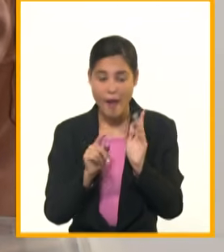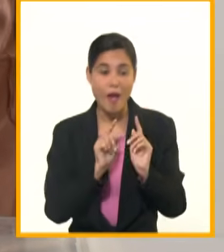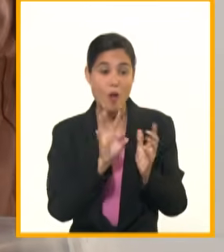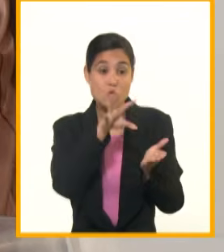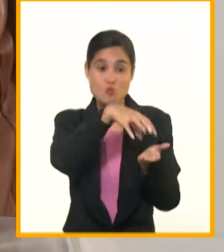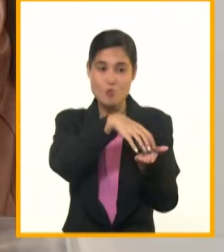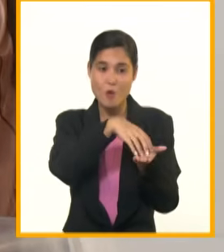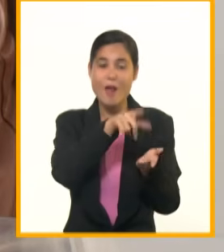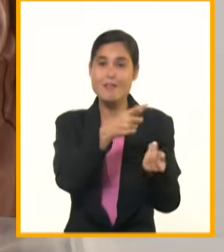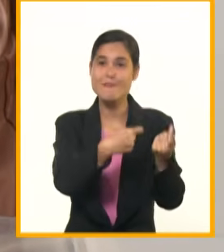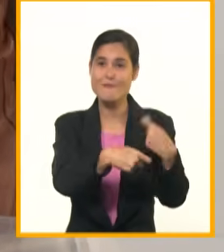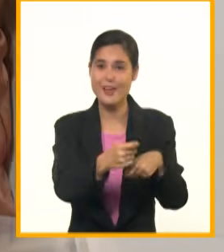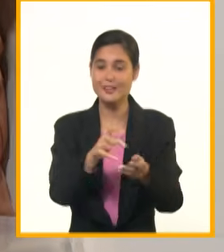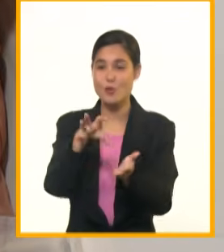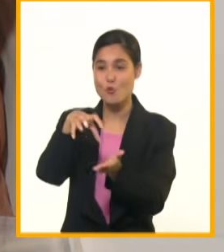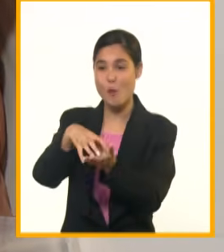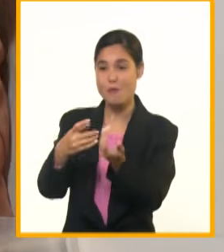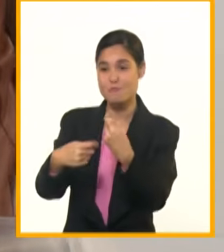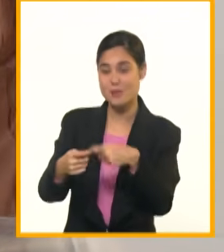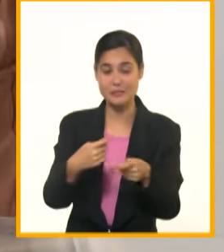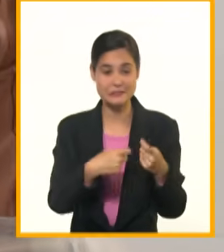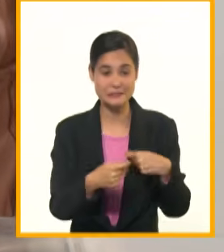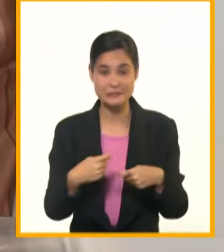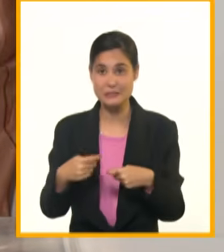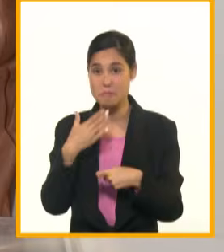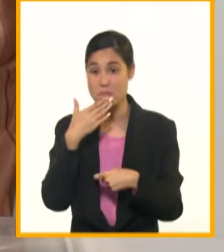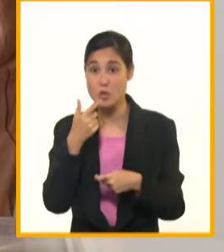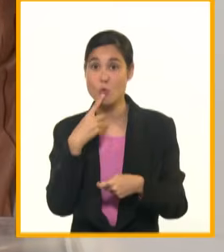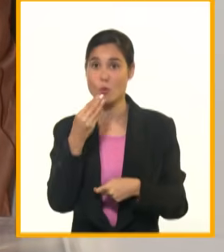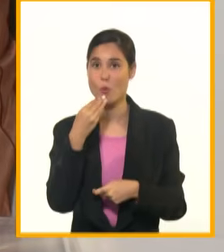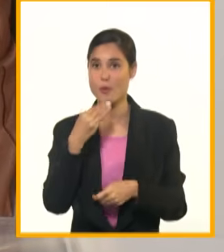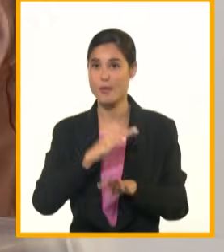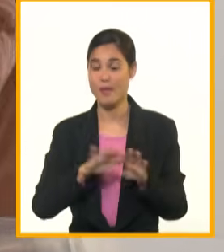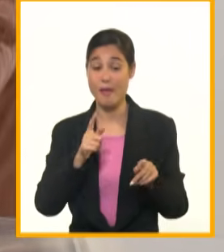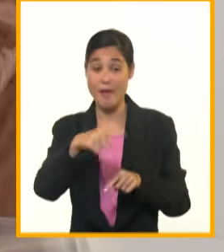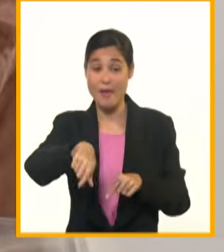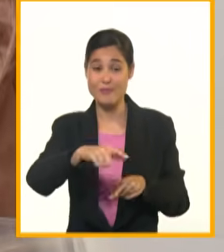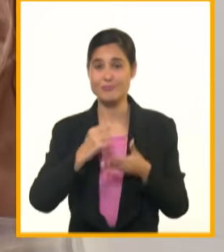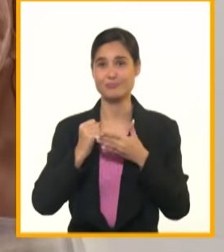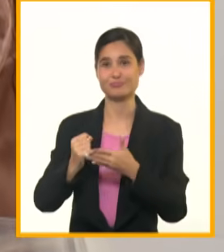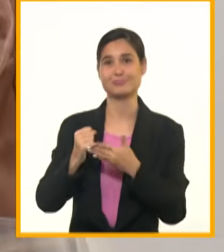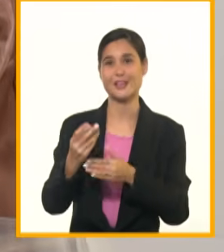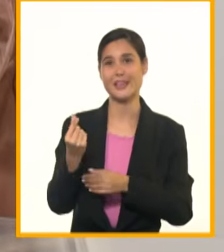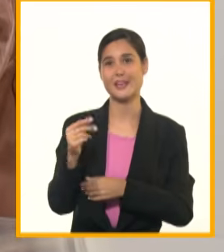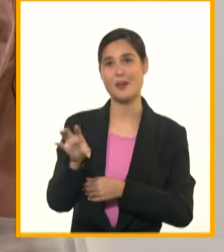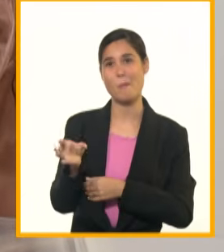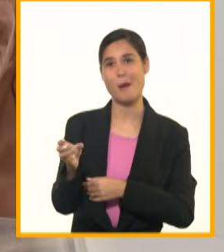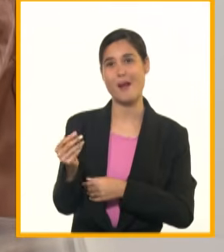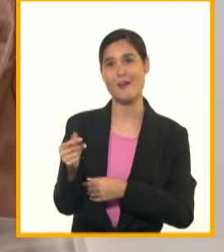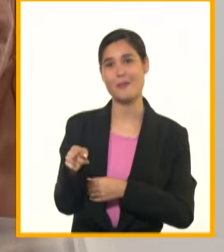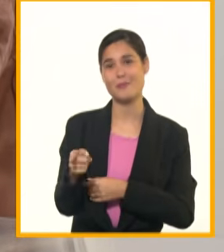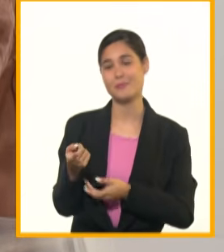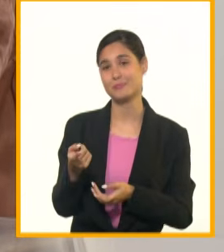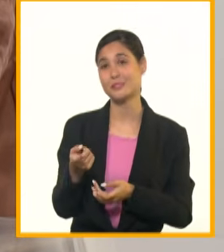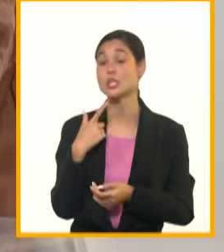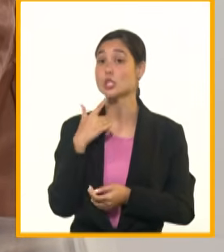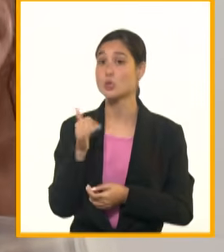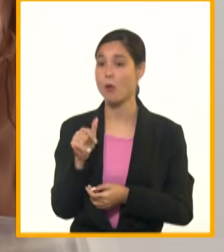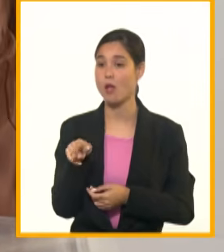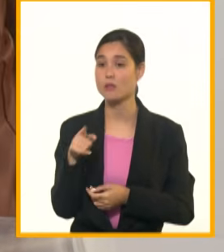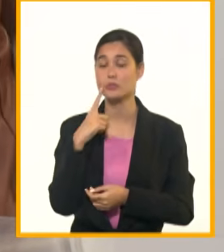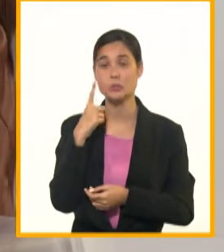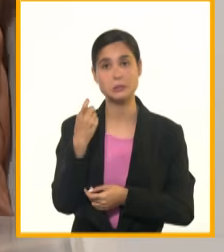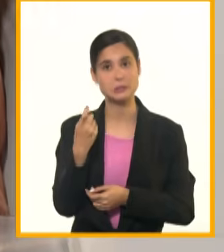lo que va a los fondos, sino de la liquidez que va al banco, que necesitamos también atender este